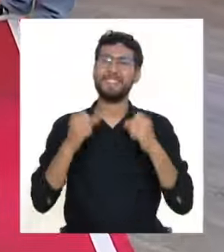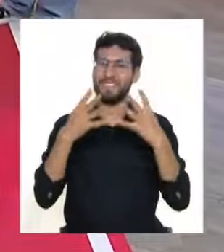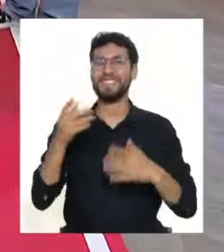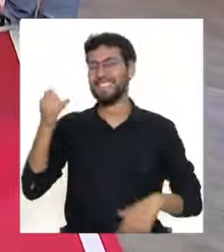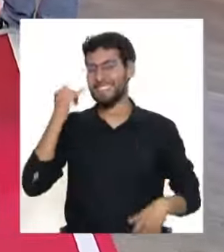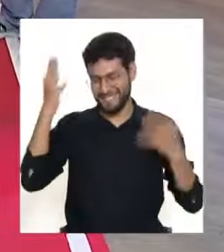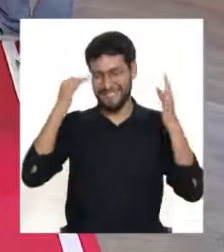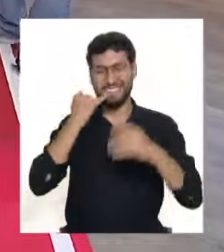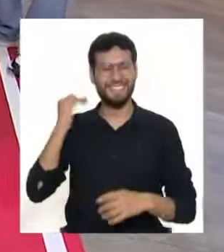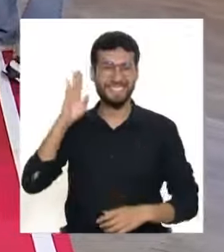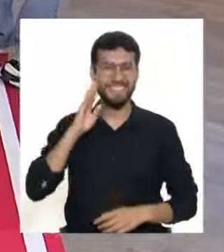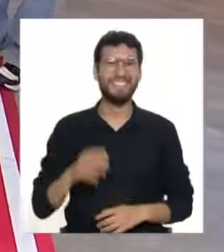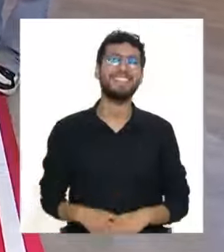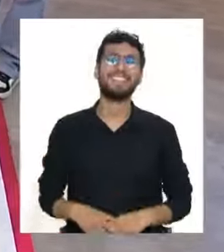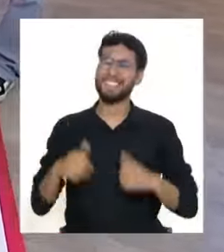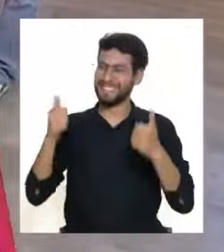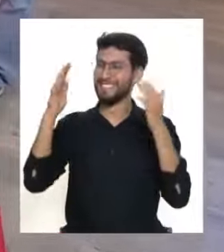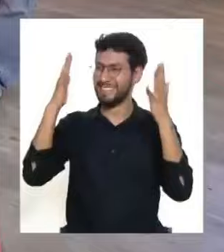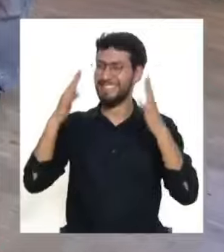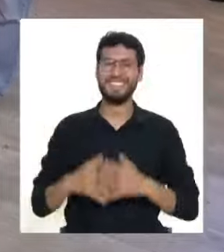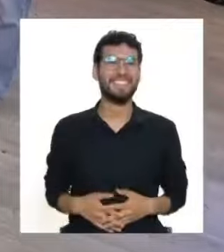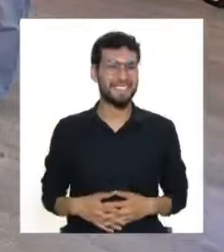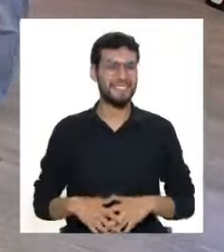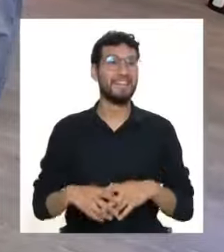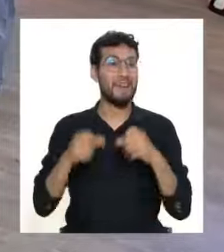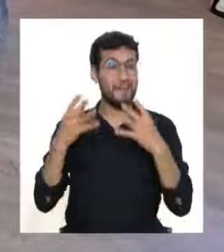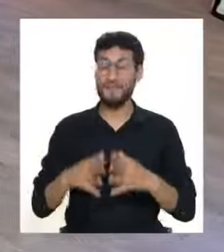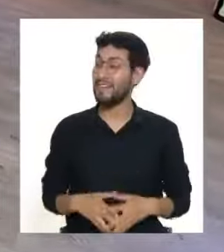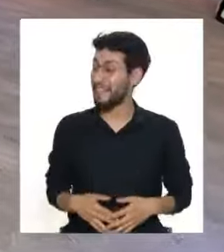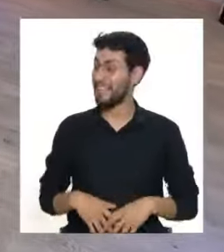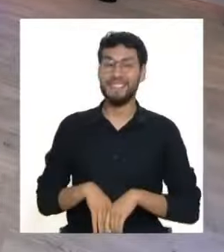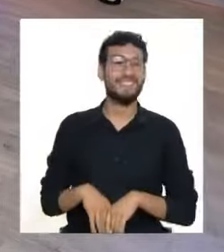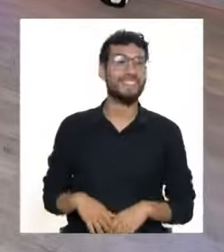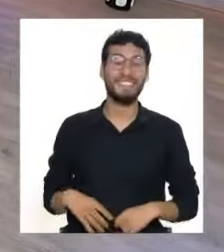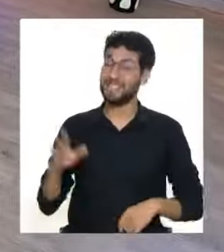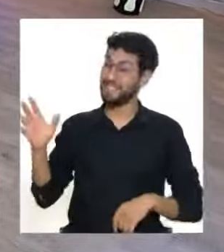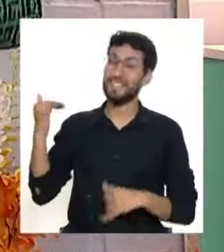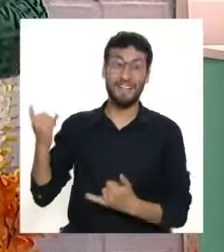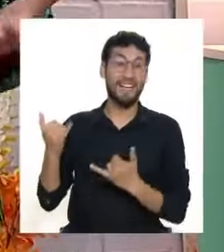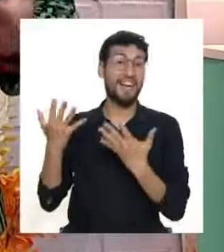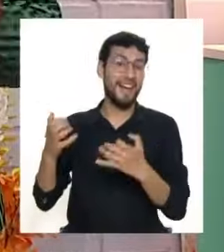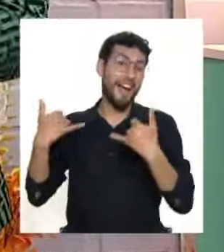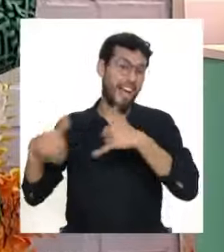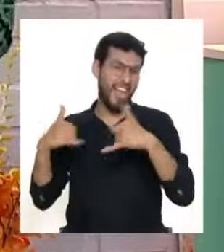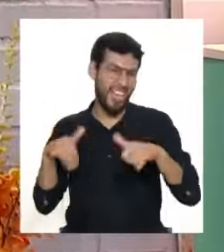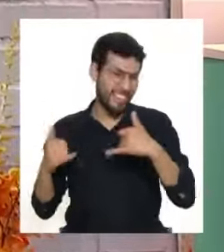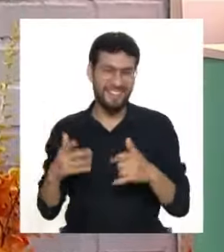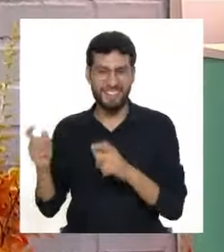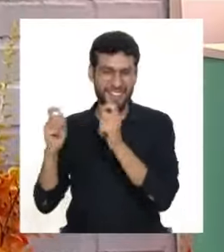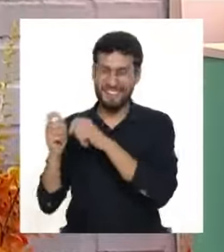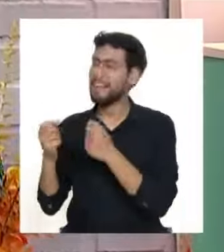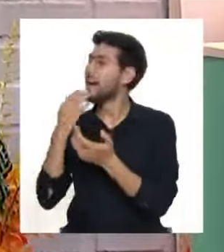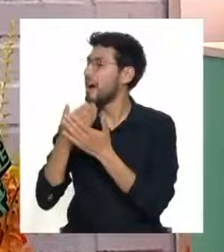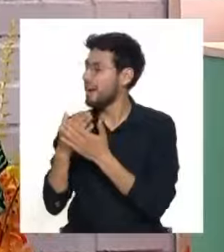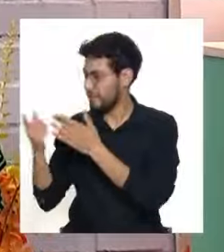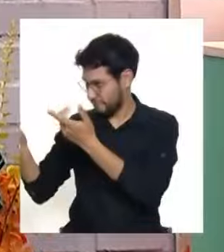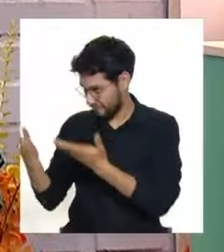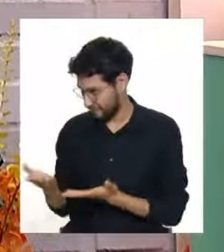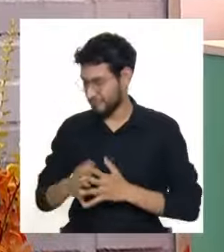Un aplauso para Josué. Oye. ¿Qué? Nosotros hemos querido jugar un poco con los chicos. Muchísimas gracias